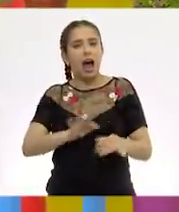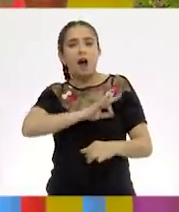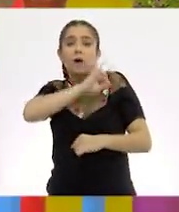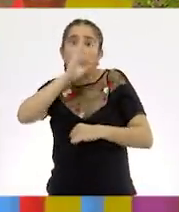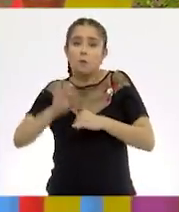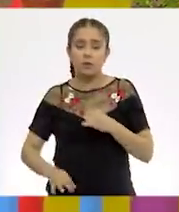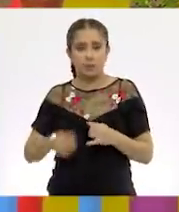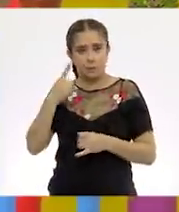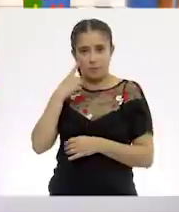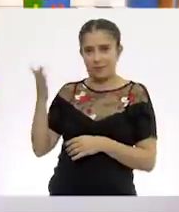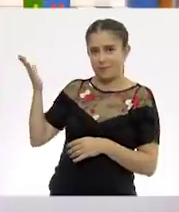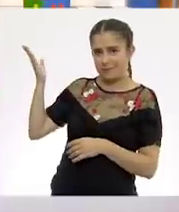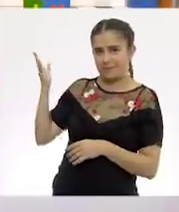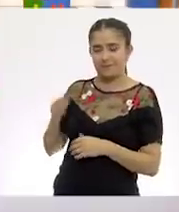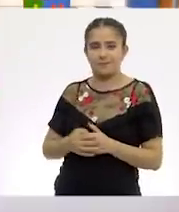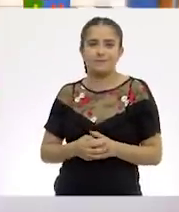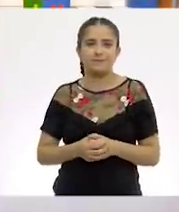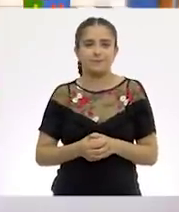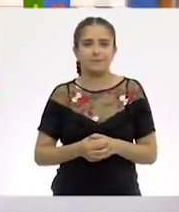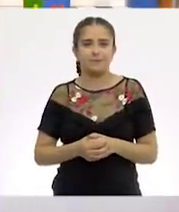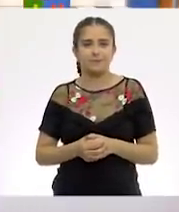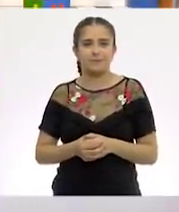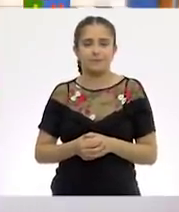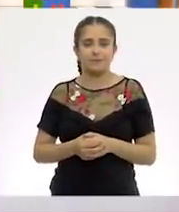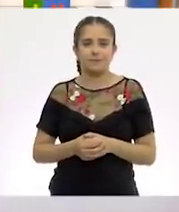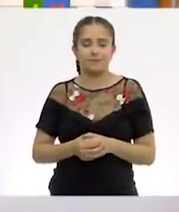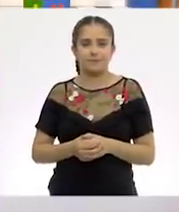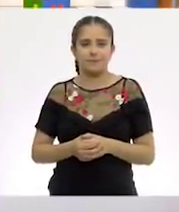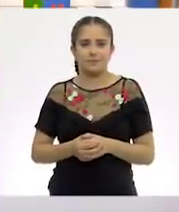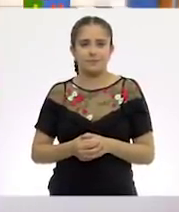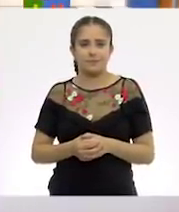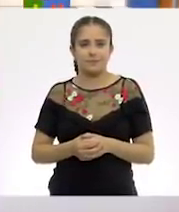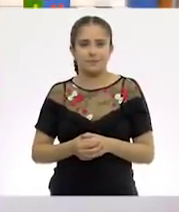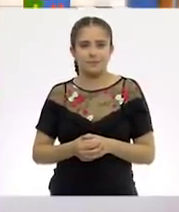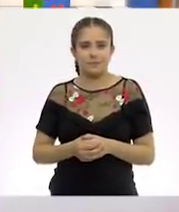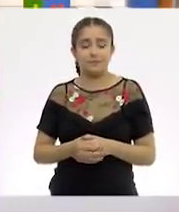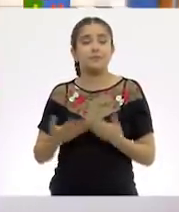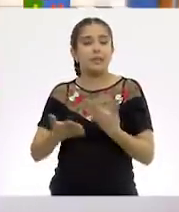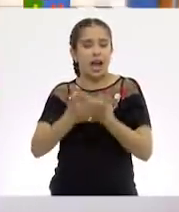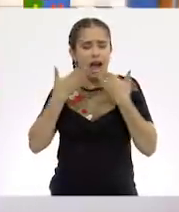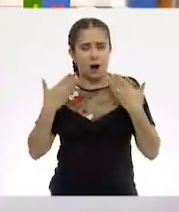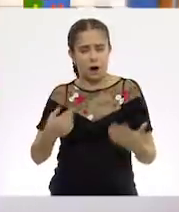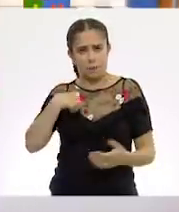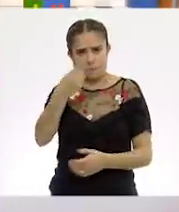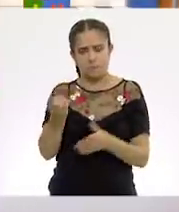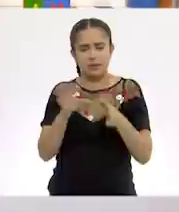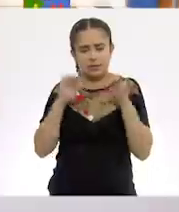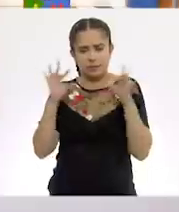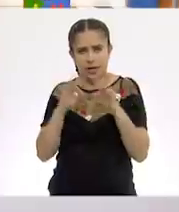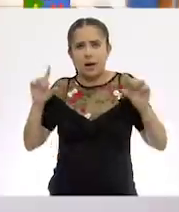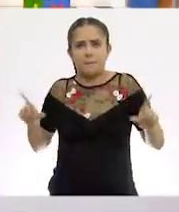mis últimos pétalos. Y entonces vamos a ver una recapitulación general.